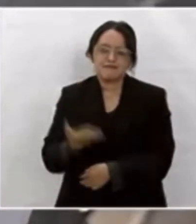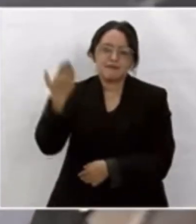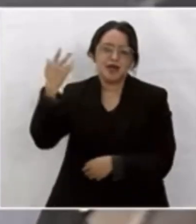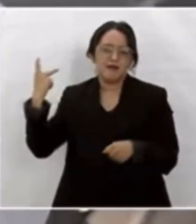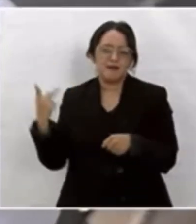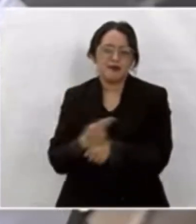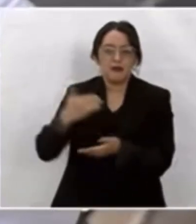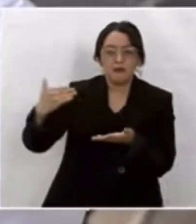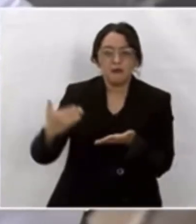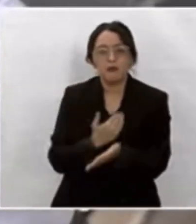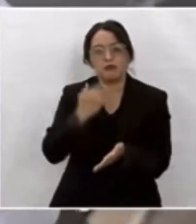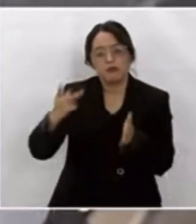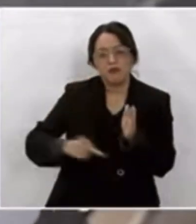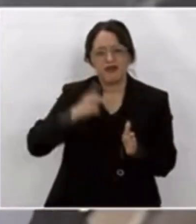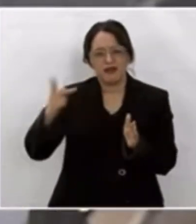de varias